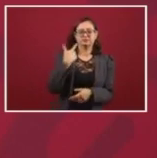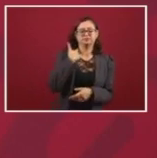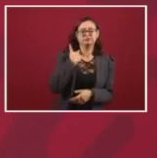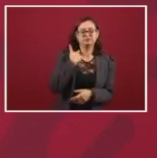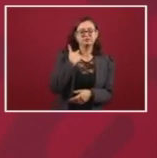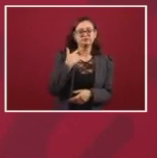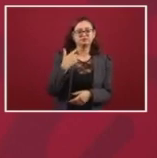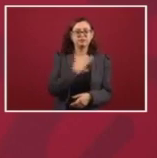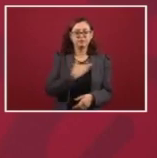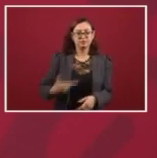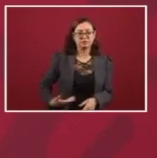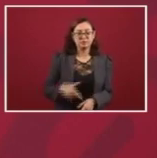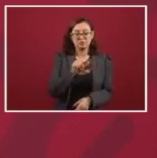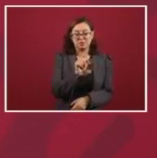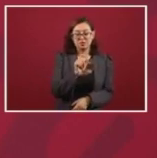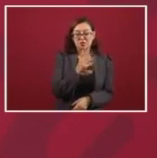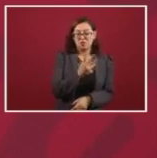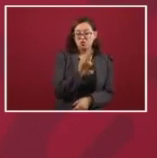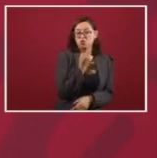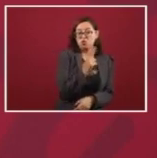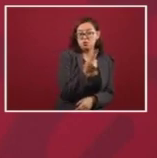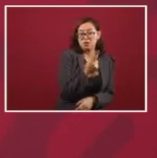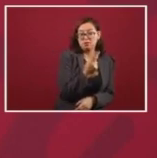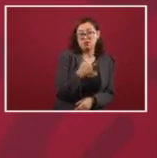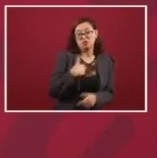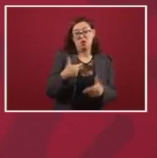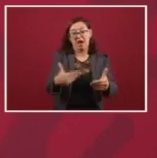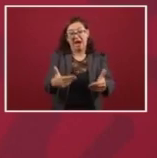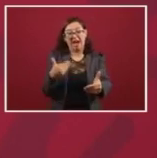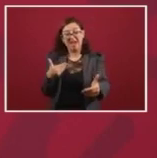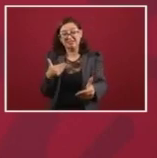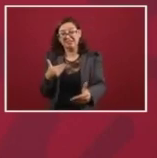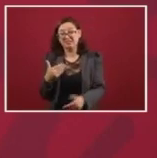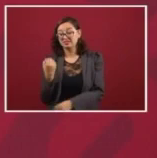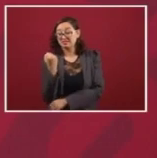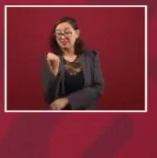24. Yo termino a finales de septiembre.